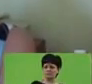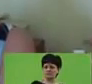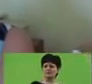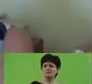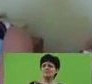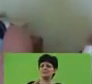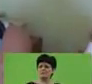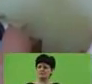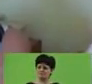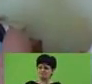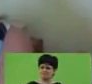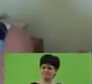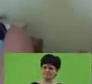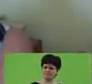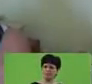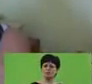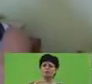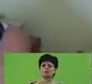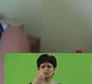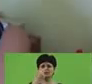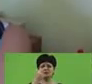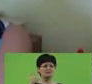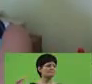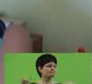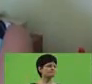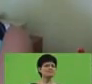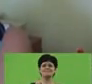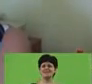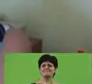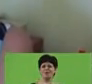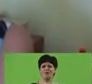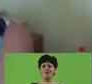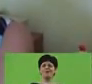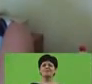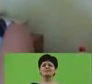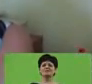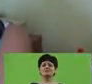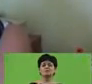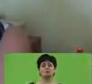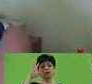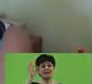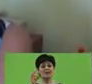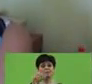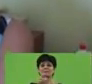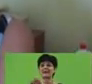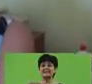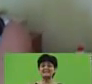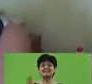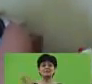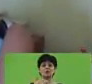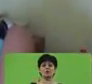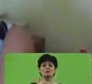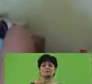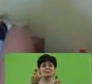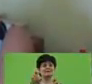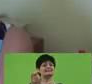Bueno, todos tenemos los mismos intereses, los que estamos acá, y creo que todos los países nos está